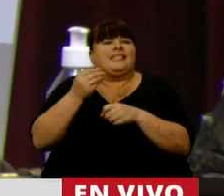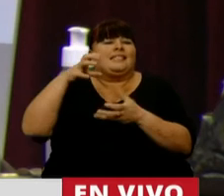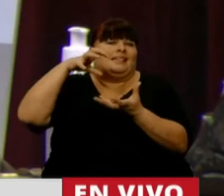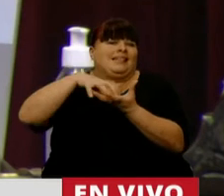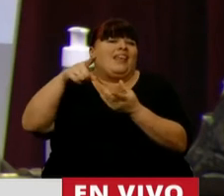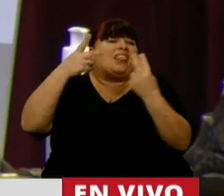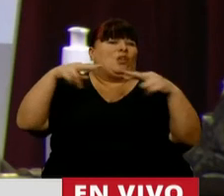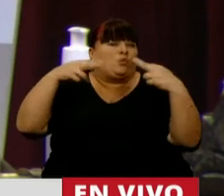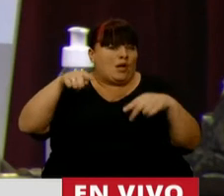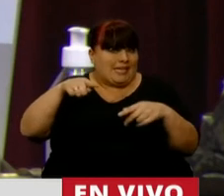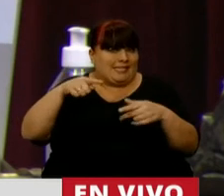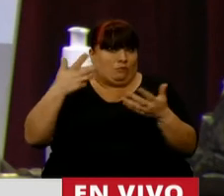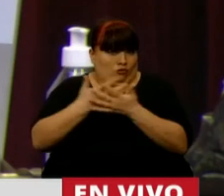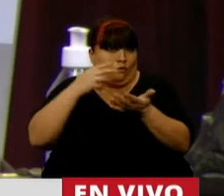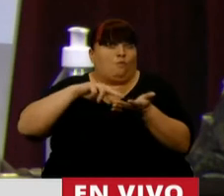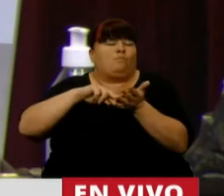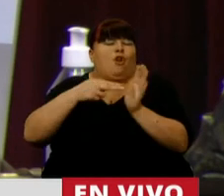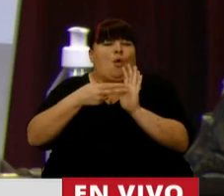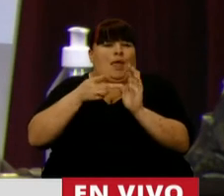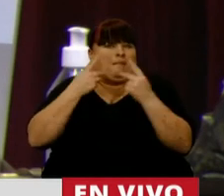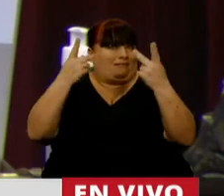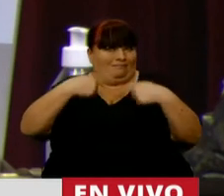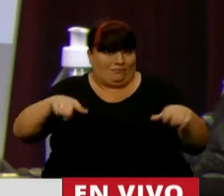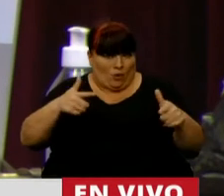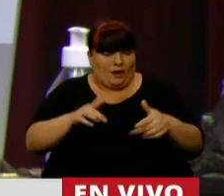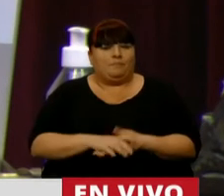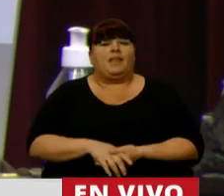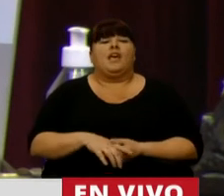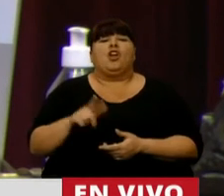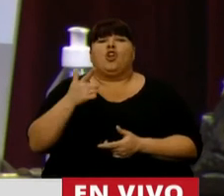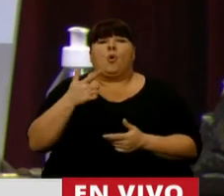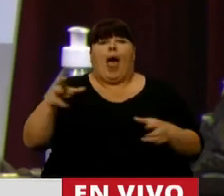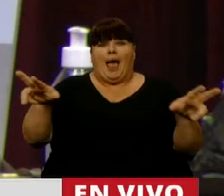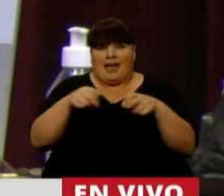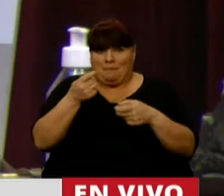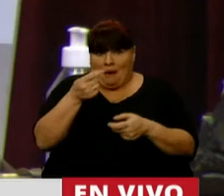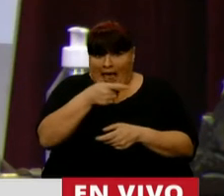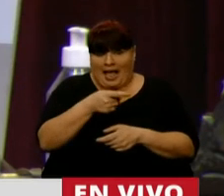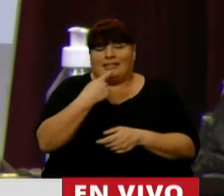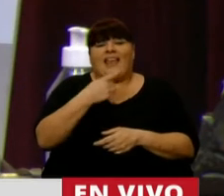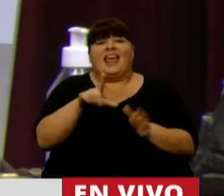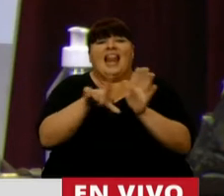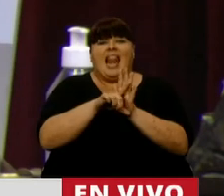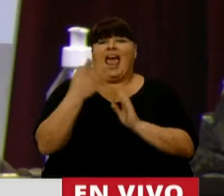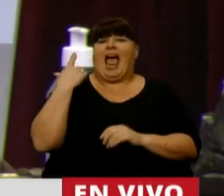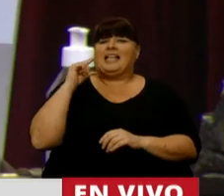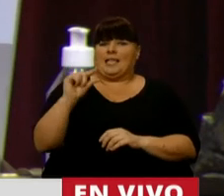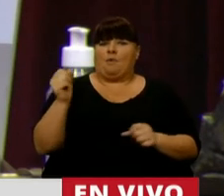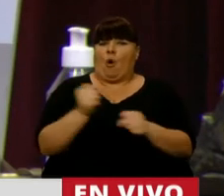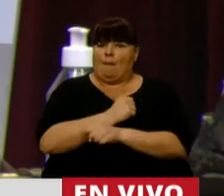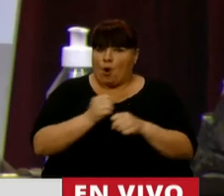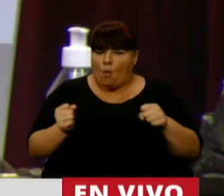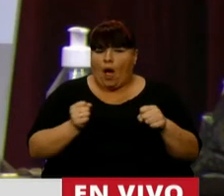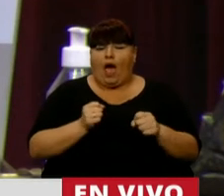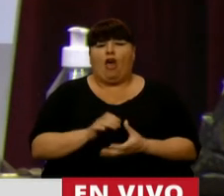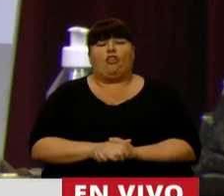del turismo. Y por el contrario, no solo no tiene recursos genuinos propios, la ley que hace poco tiempo se aprobara